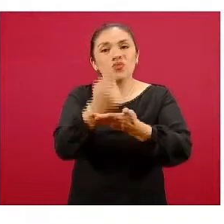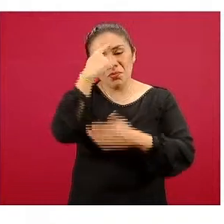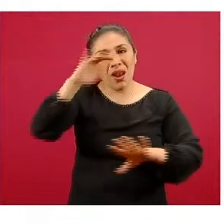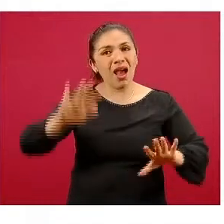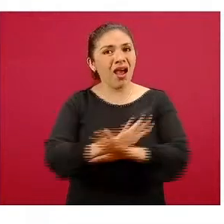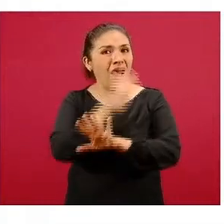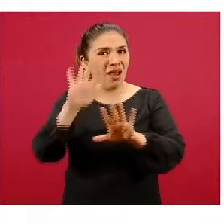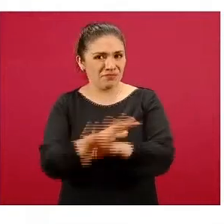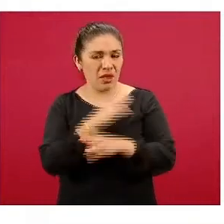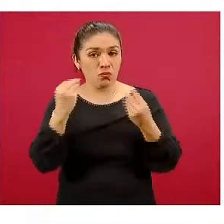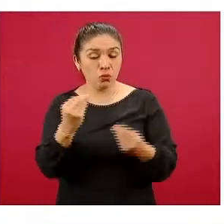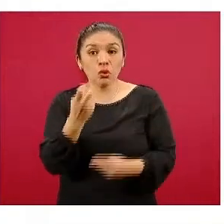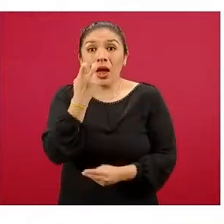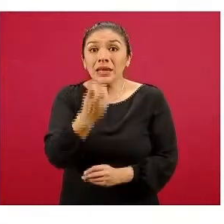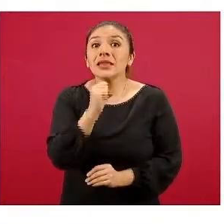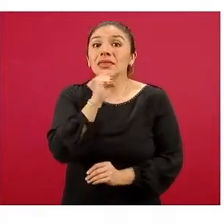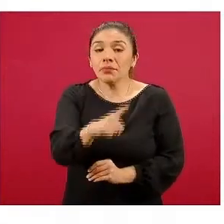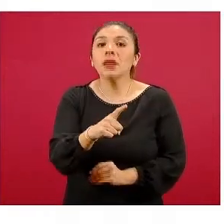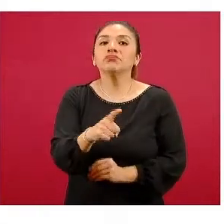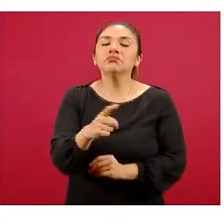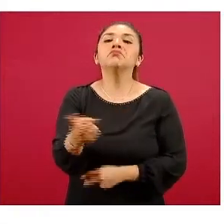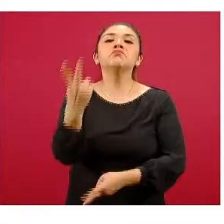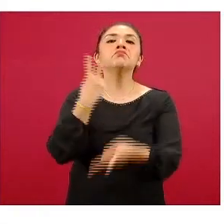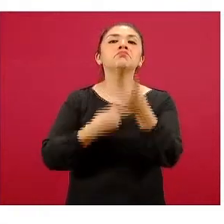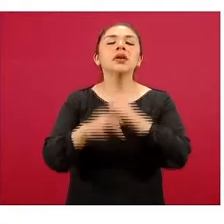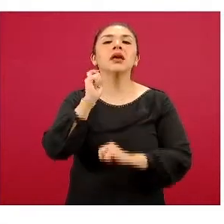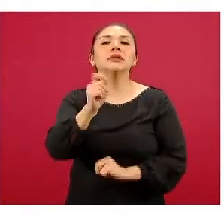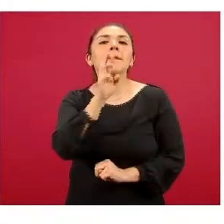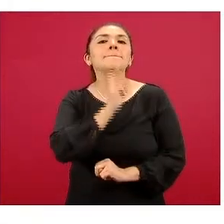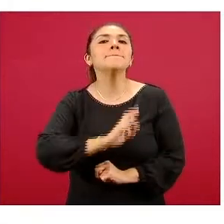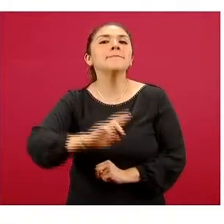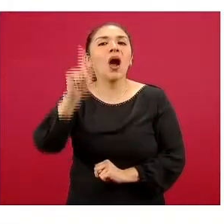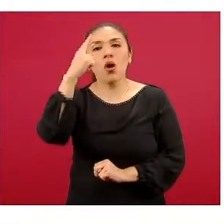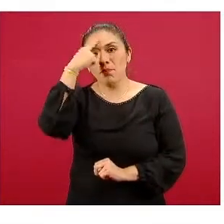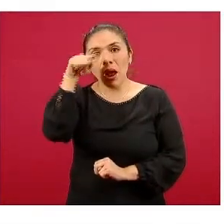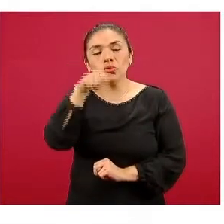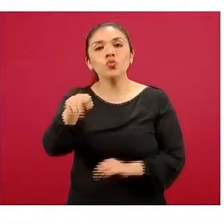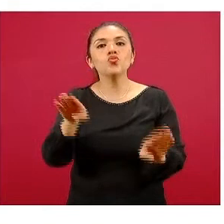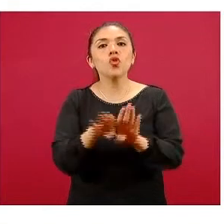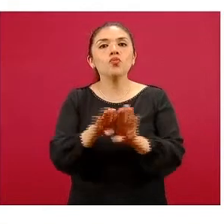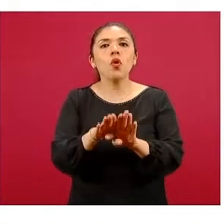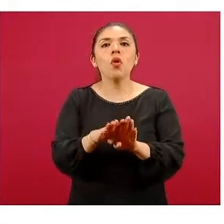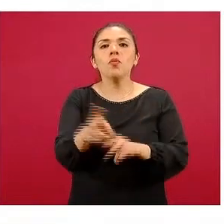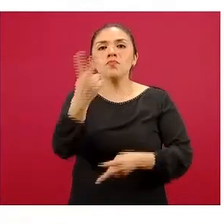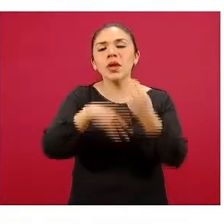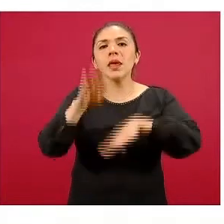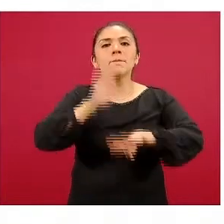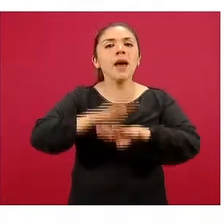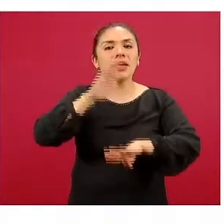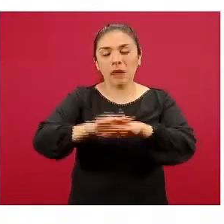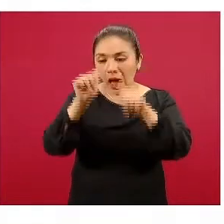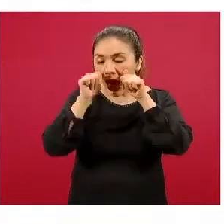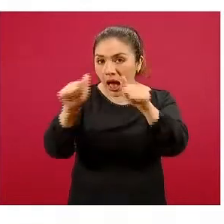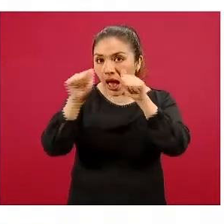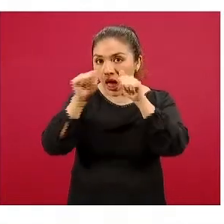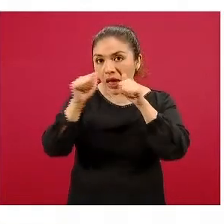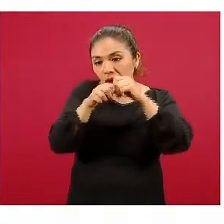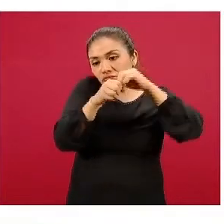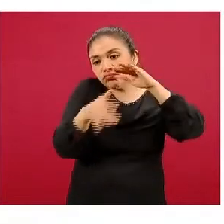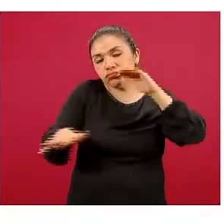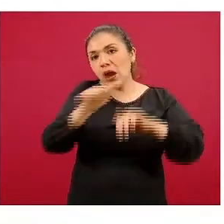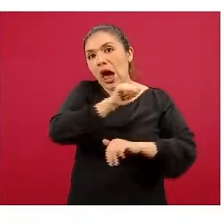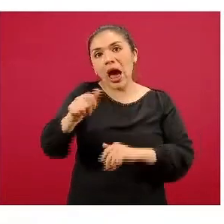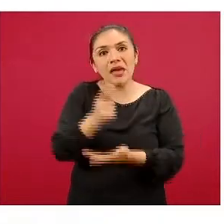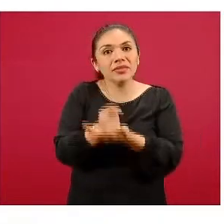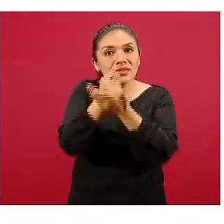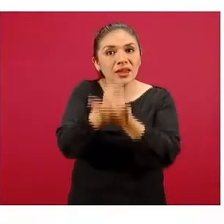y por lo tanto también va a generar una mejora en estos términos y en las cascadas de atención a los